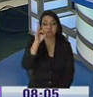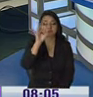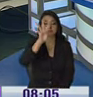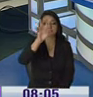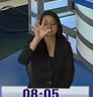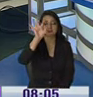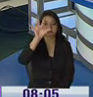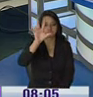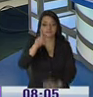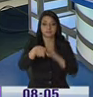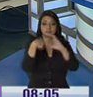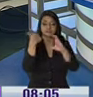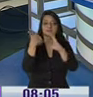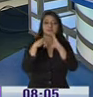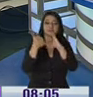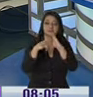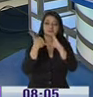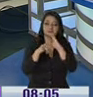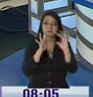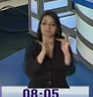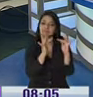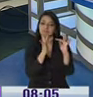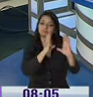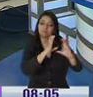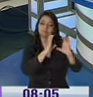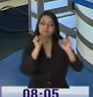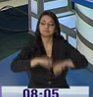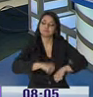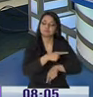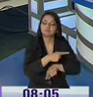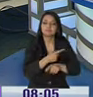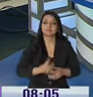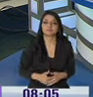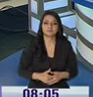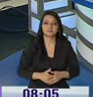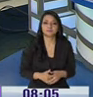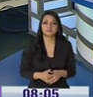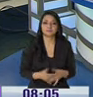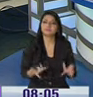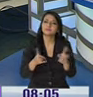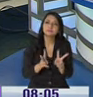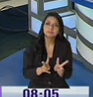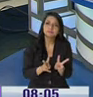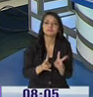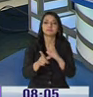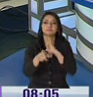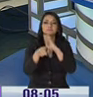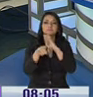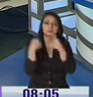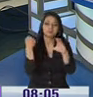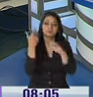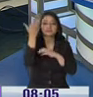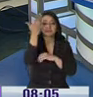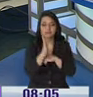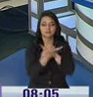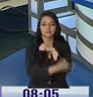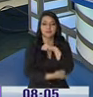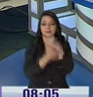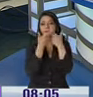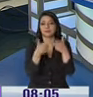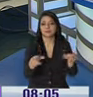09-8518-4393. Esa es la sinergia, la manera como ustedes y nosotros nos comunicamos. Y también de pasito le mandamos a Dios Patria y Libertad. Usted sabe quién es